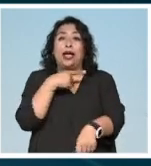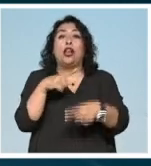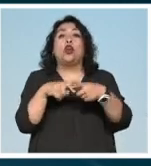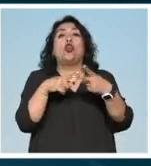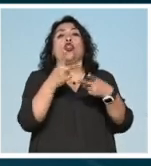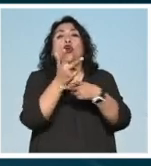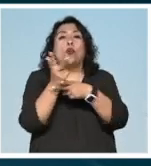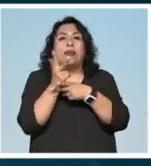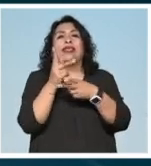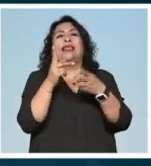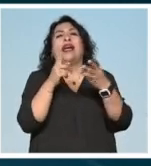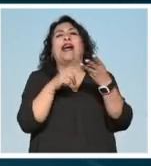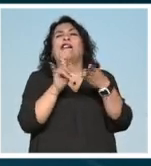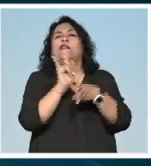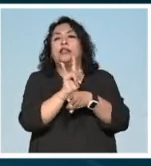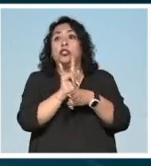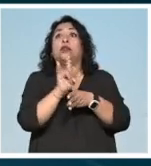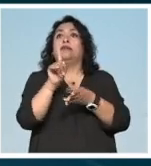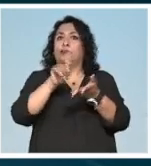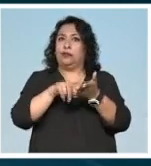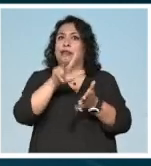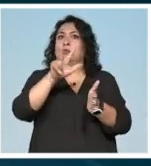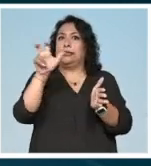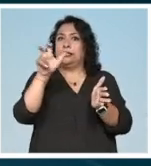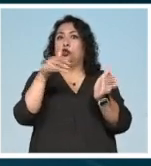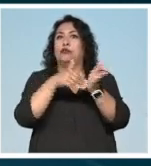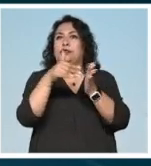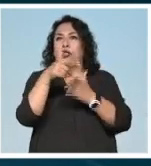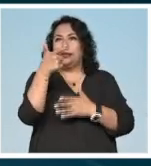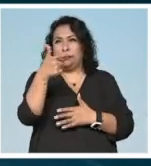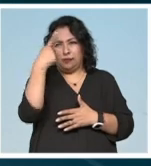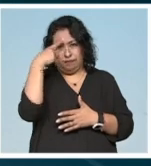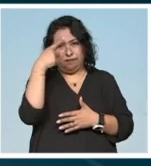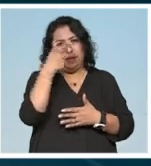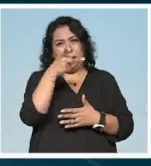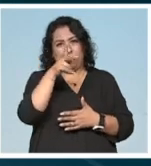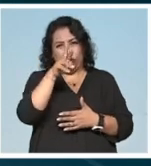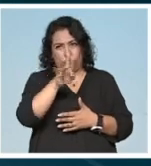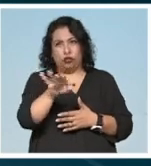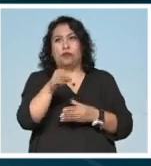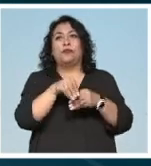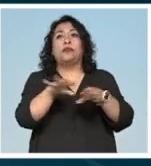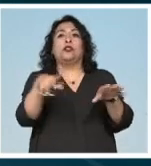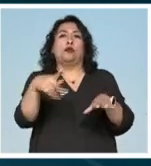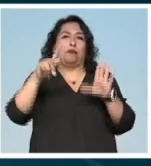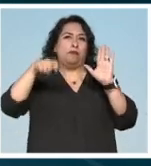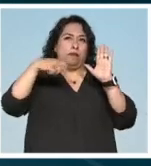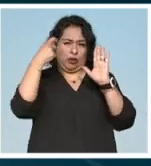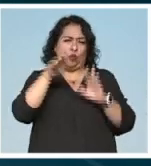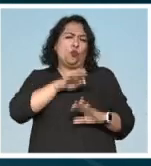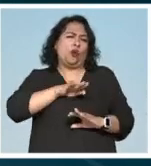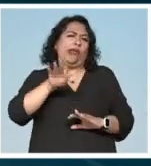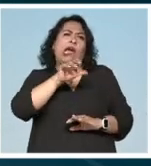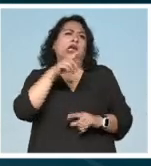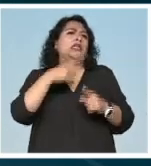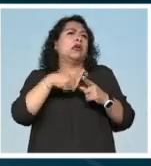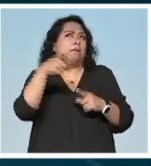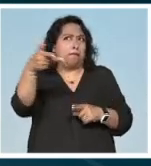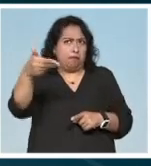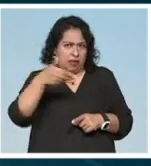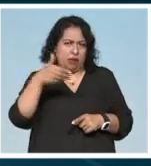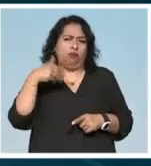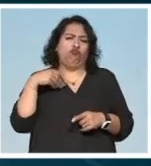y ficciones, y ahí hay 700 millones de pesos para la producción y distribución de películas mexicanas disponibles para quienes lo